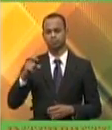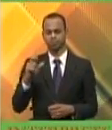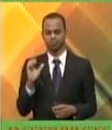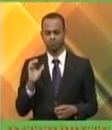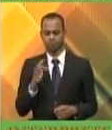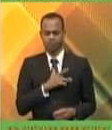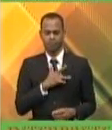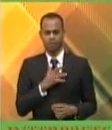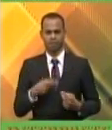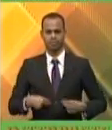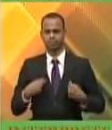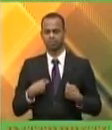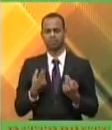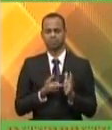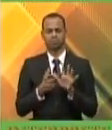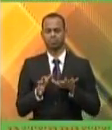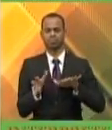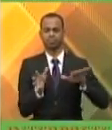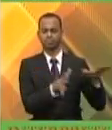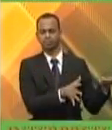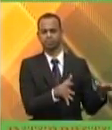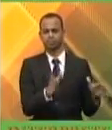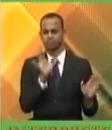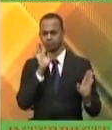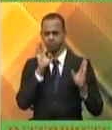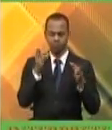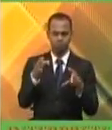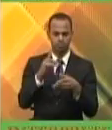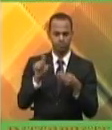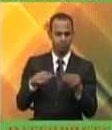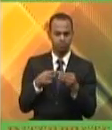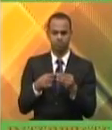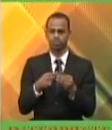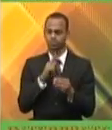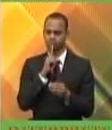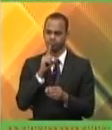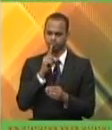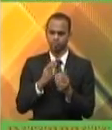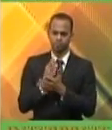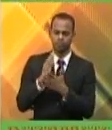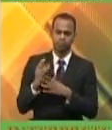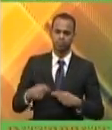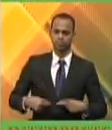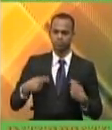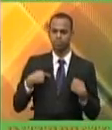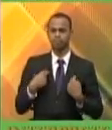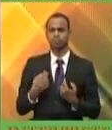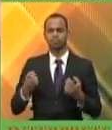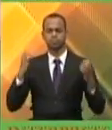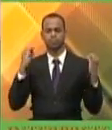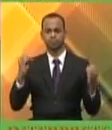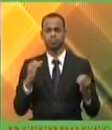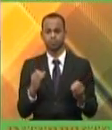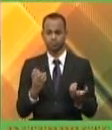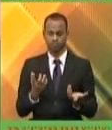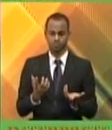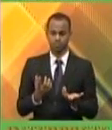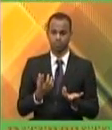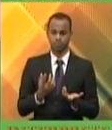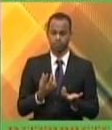parte humana o no nos enfocamos en lo que son verdaderamente derechos humanos y nos vamos